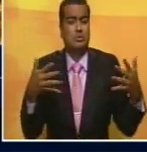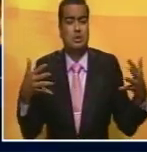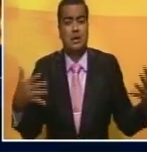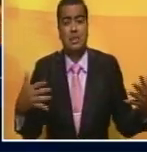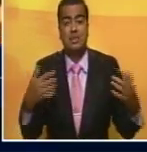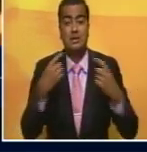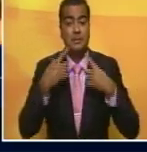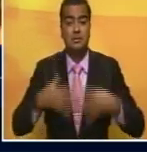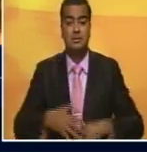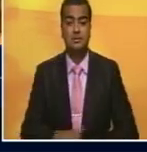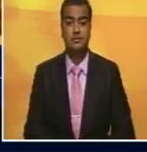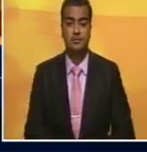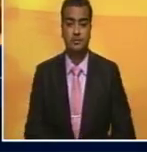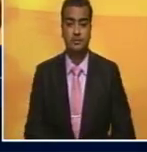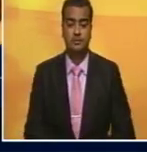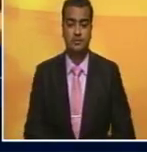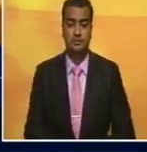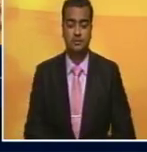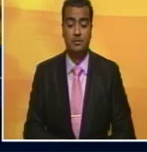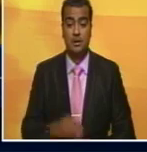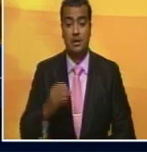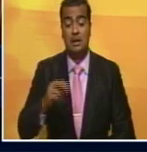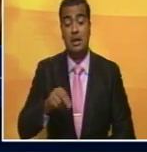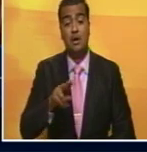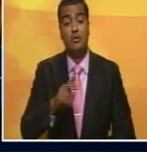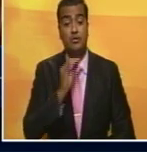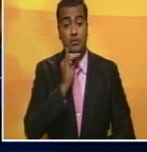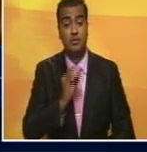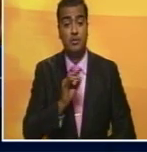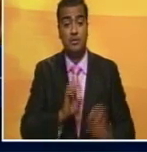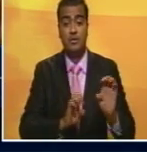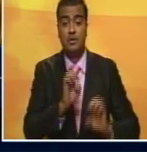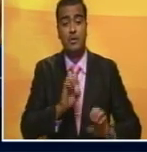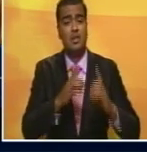de desaparecidos. Por su parte, la ONU informó que evalúa